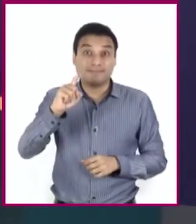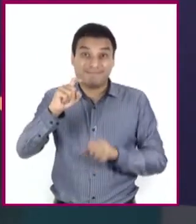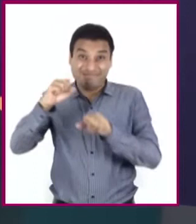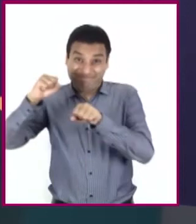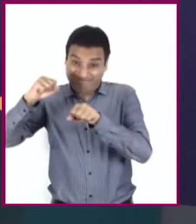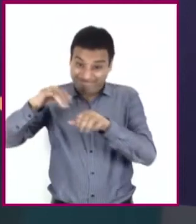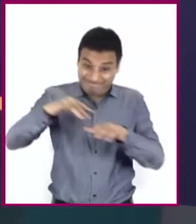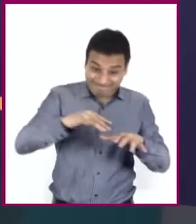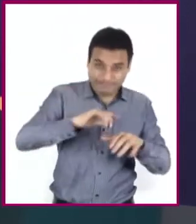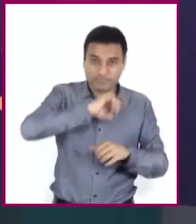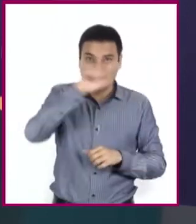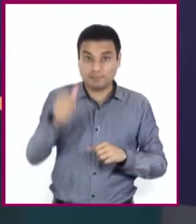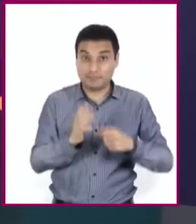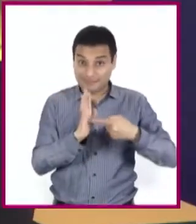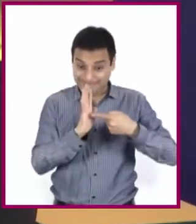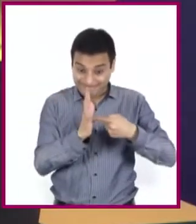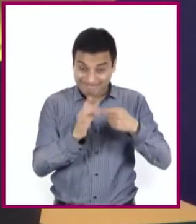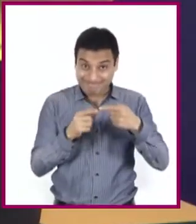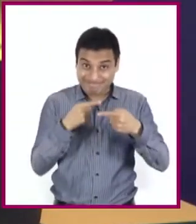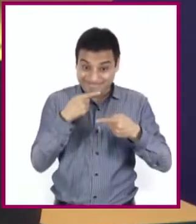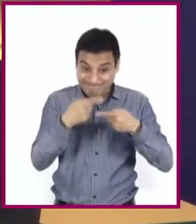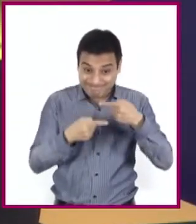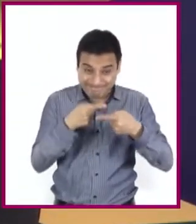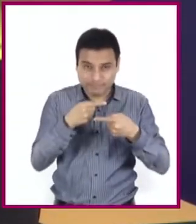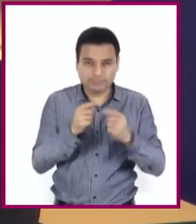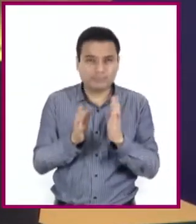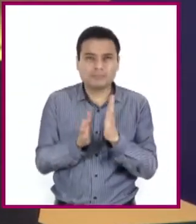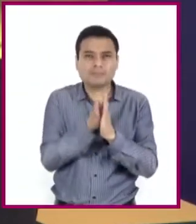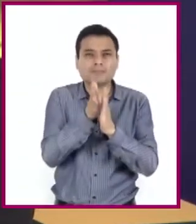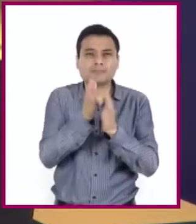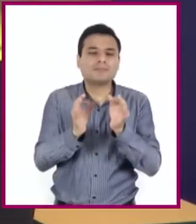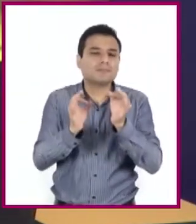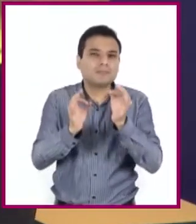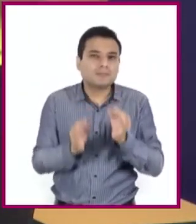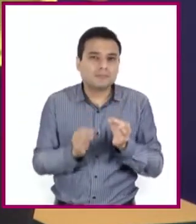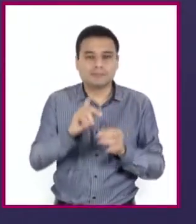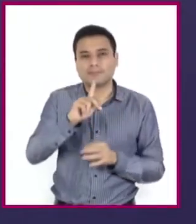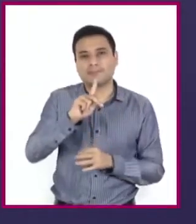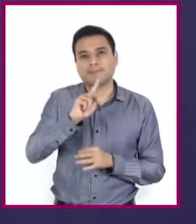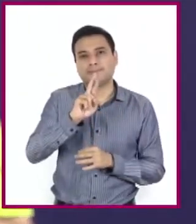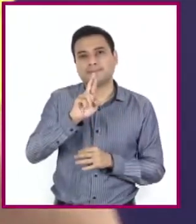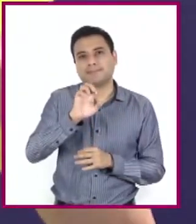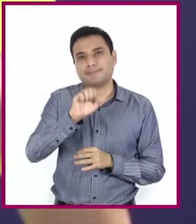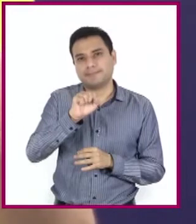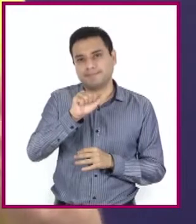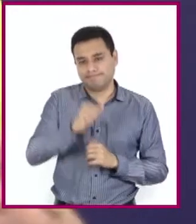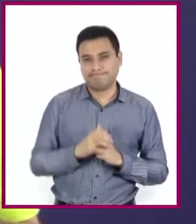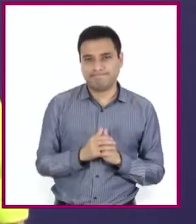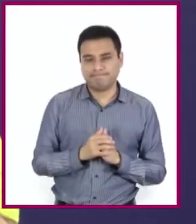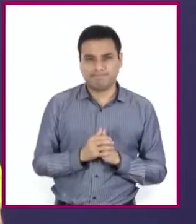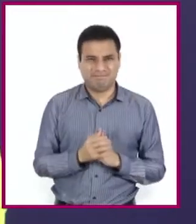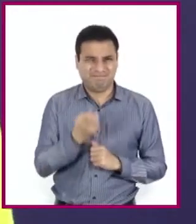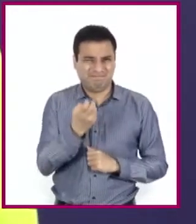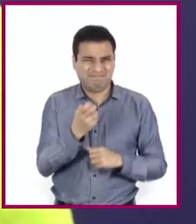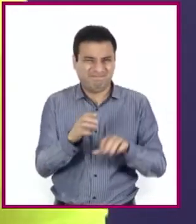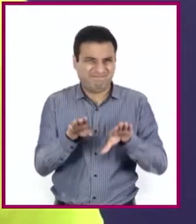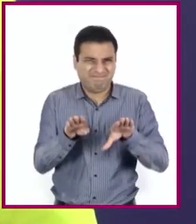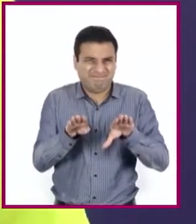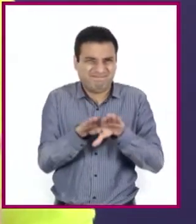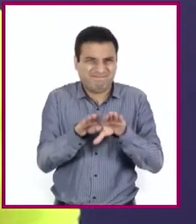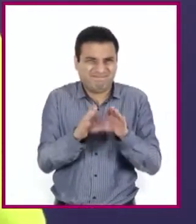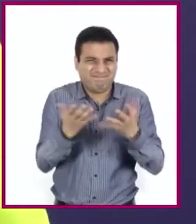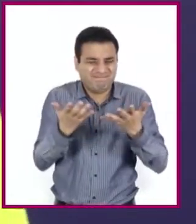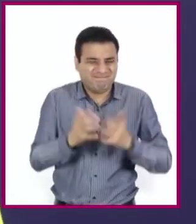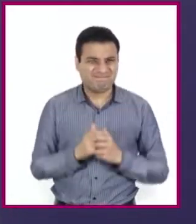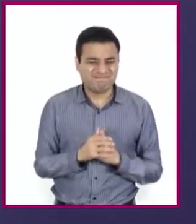mover una turbina hidráulica que suelen construir en presas y embalses. ¿Cómo es que esto se logra con el resto de los tipos